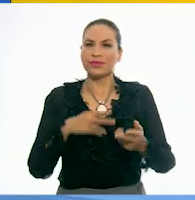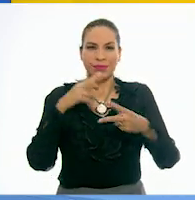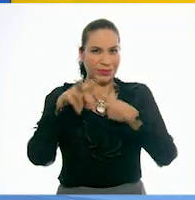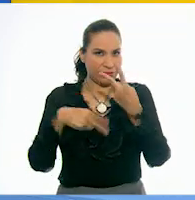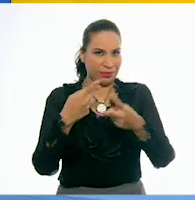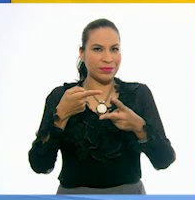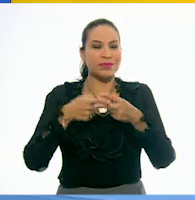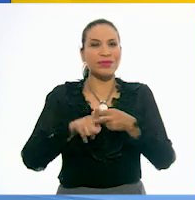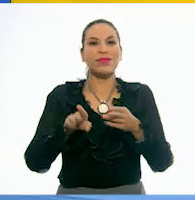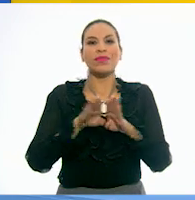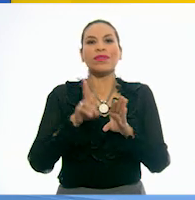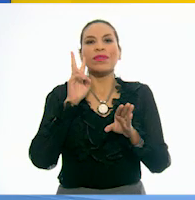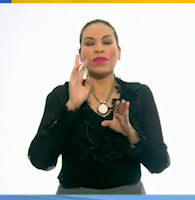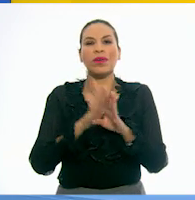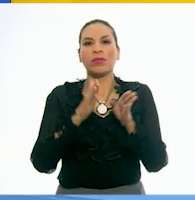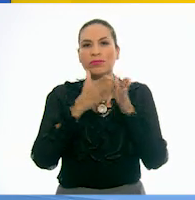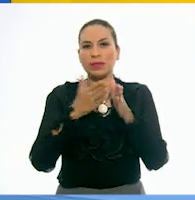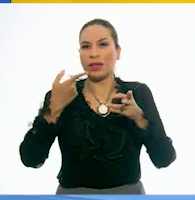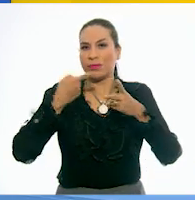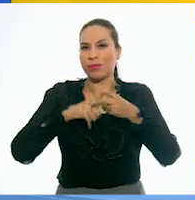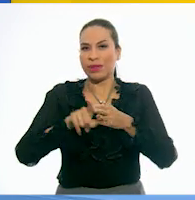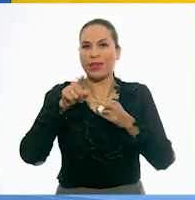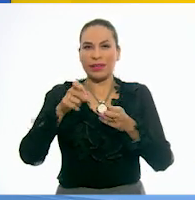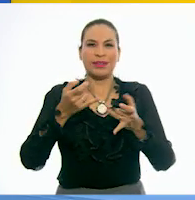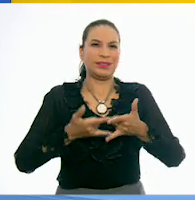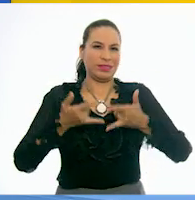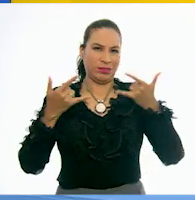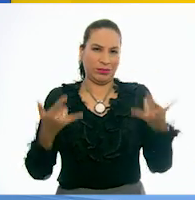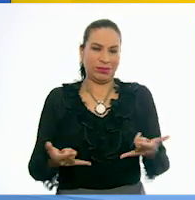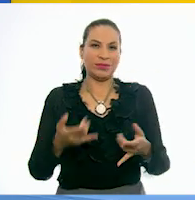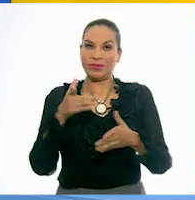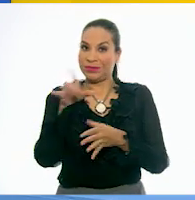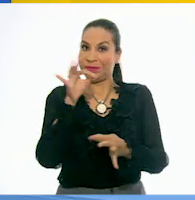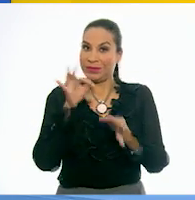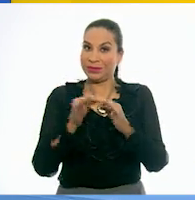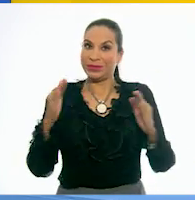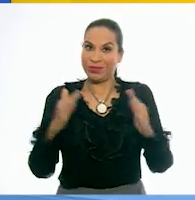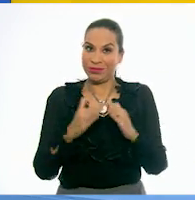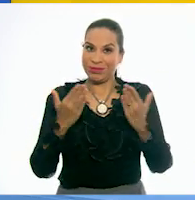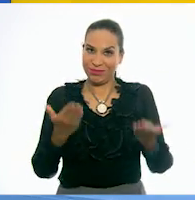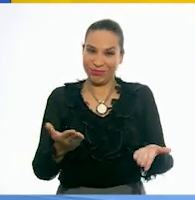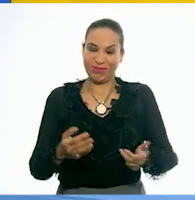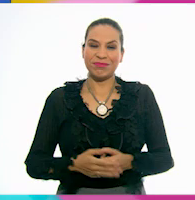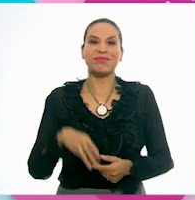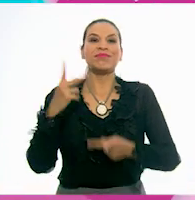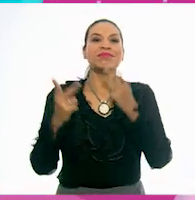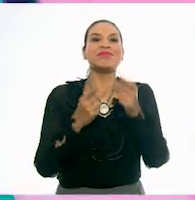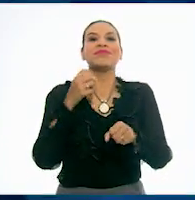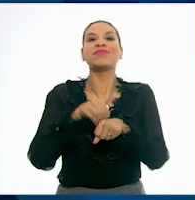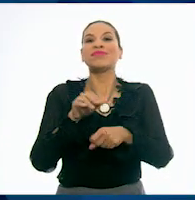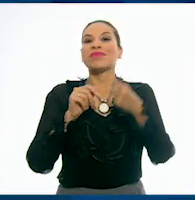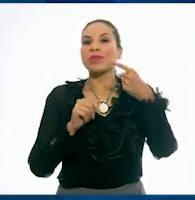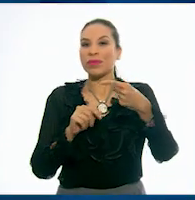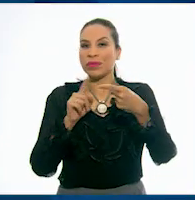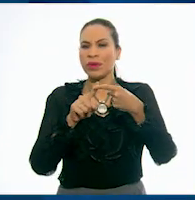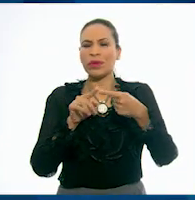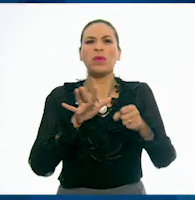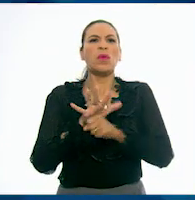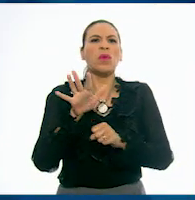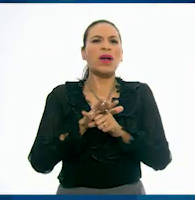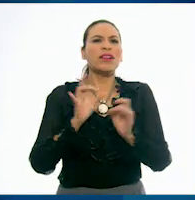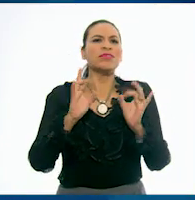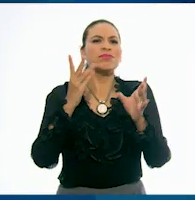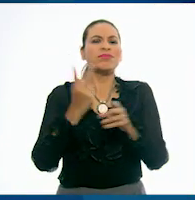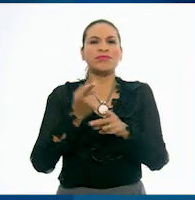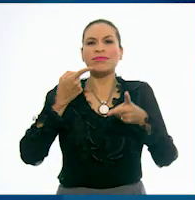a comenzar por el evento que marcó el inicio de esta etapa histórica, así que listos allí en casa. Pregunta número 1. ¿Cuál es el evento